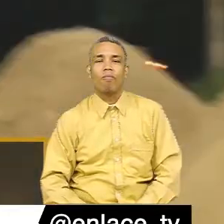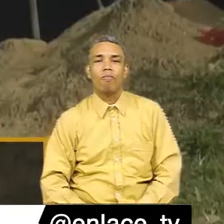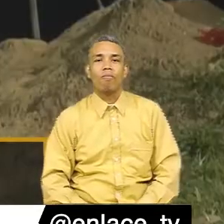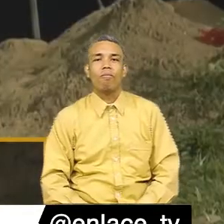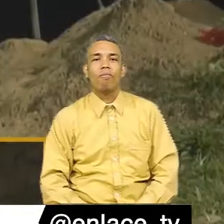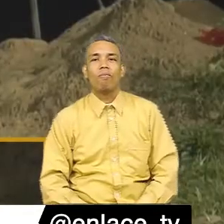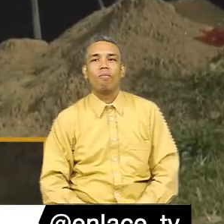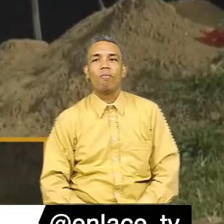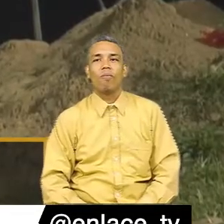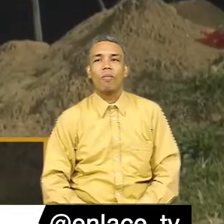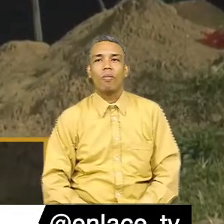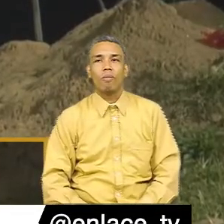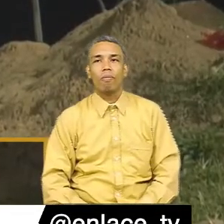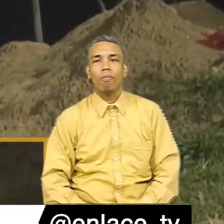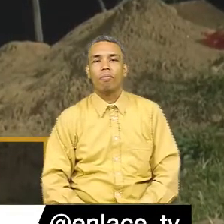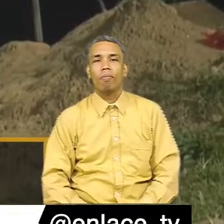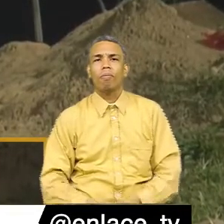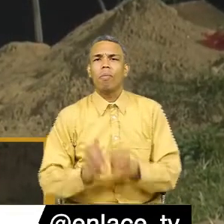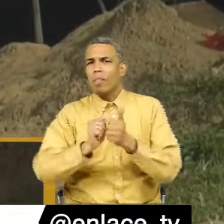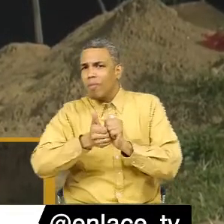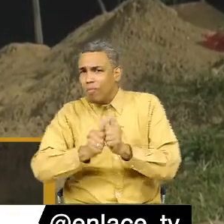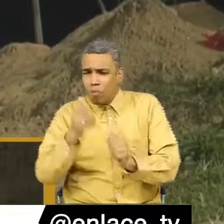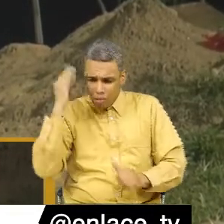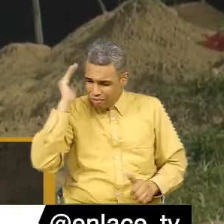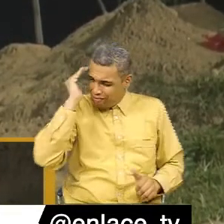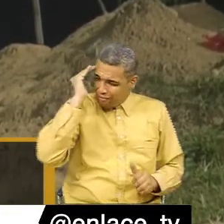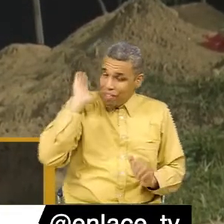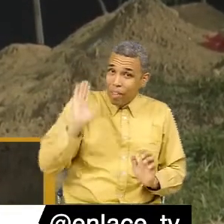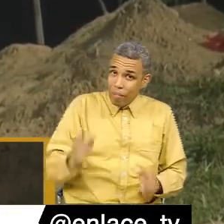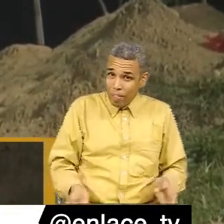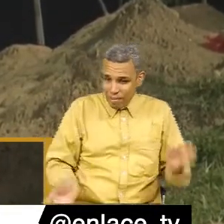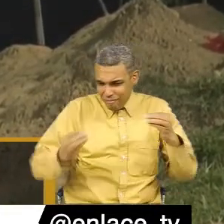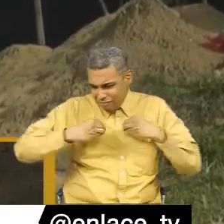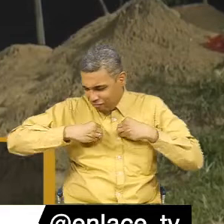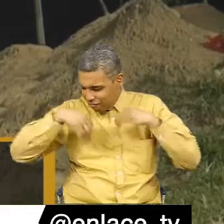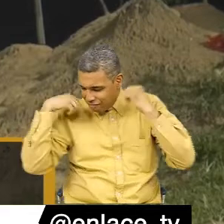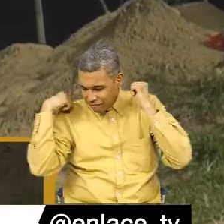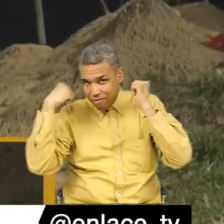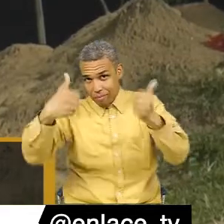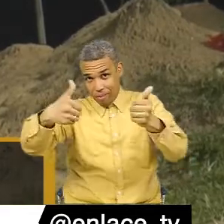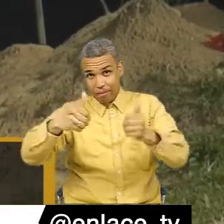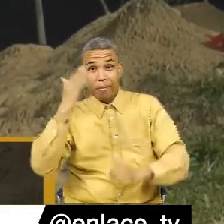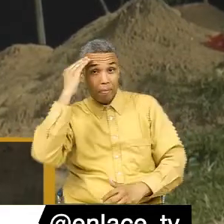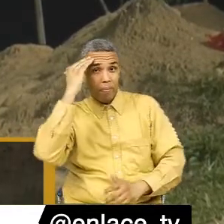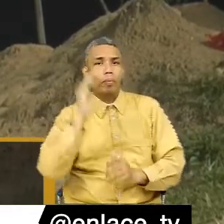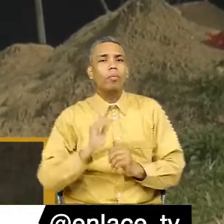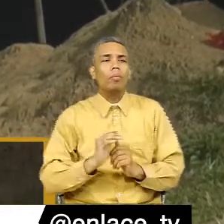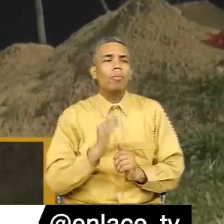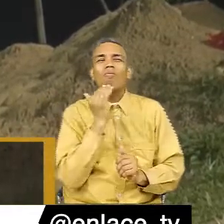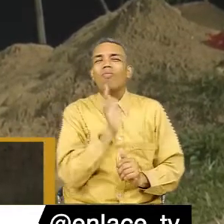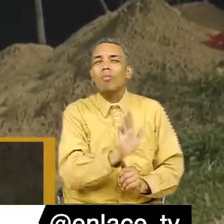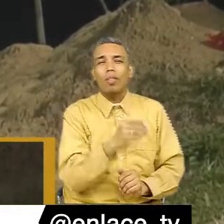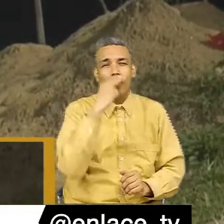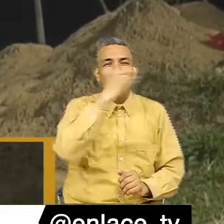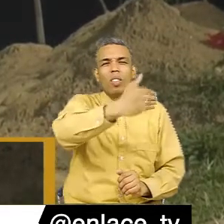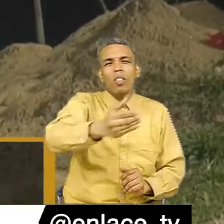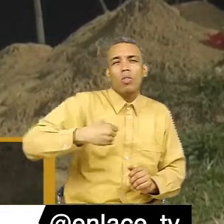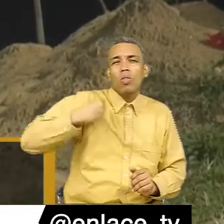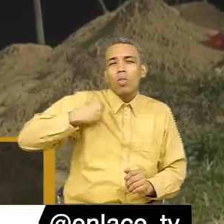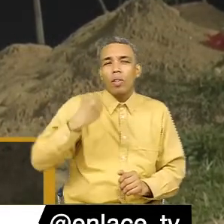mundo. Pues el deporte, como todos lo saben, es una gran herramienta para rescatar o para prevenir a los chicos del tema de la drogadicción y la